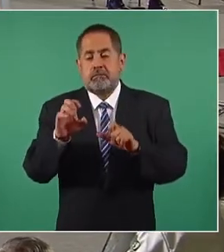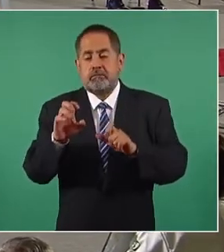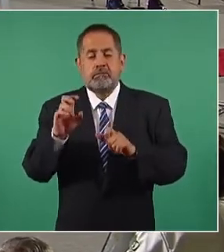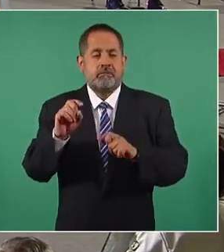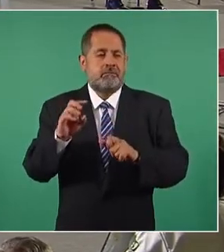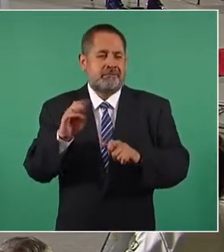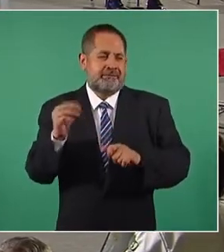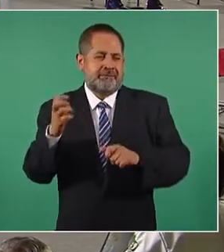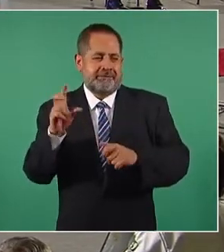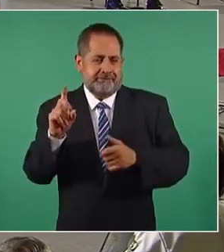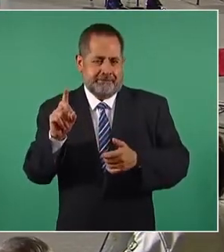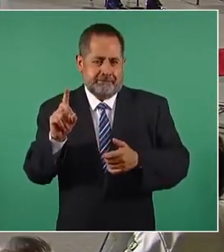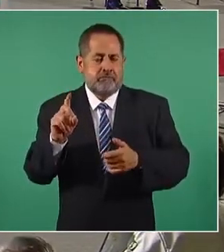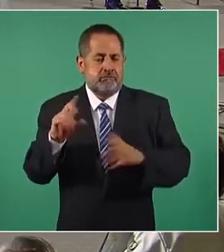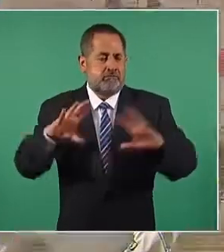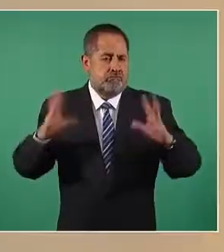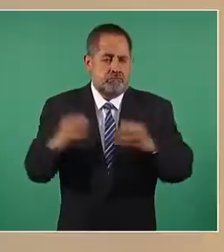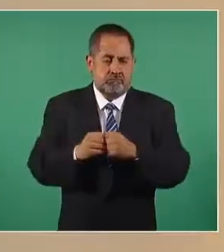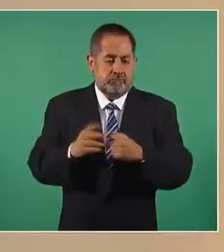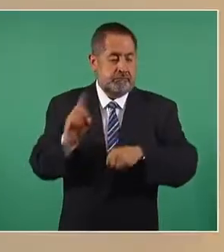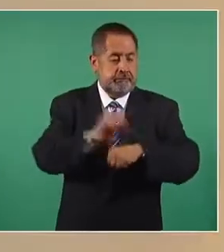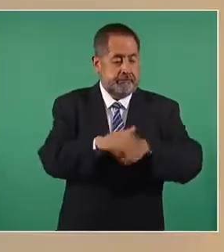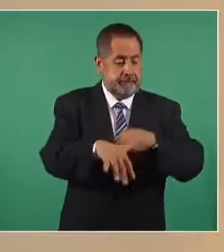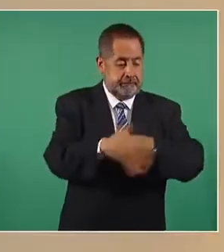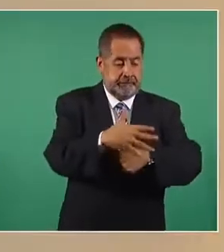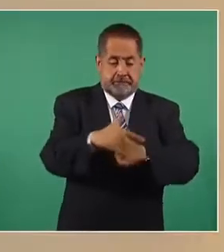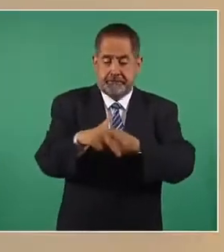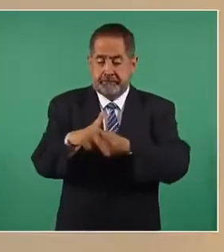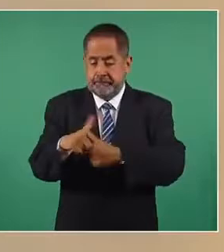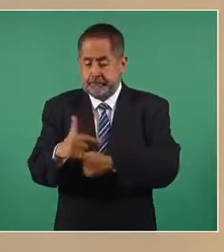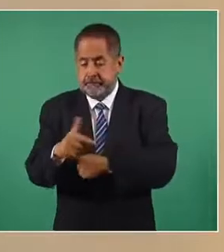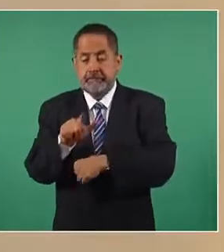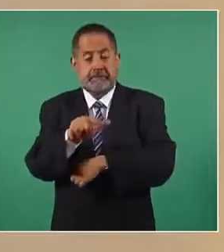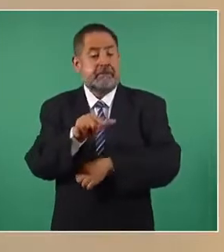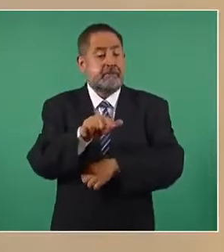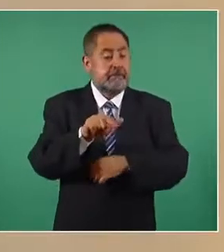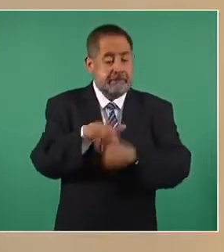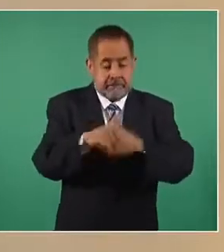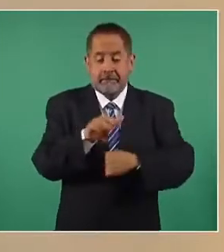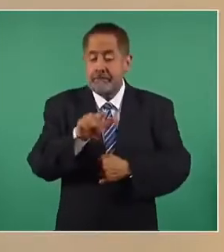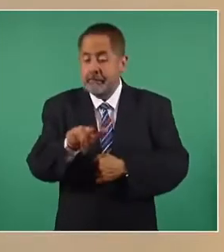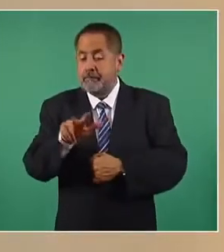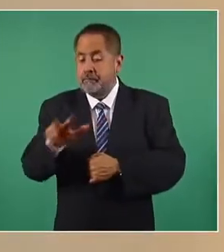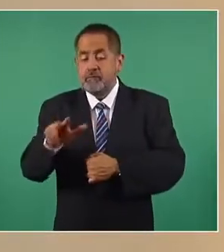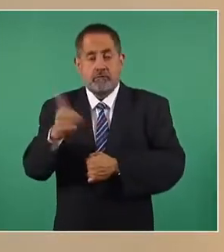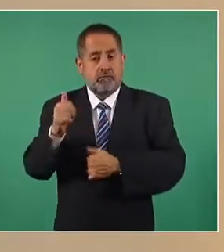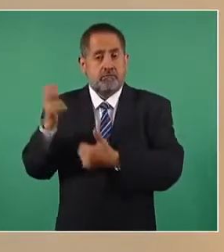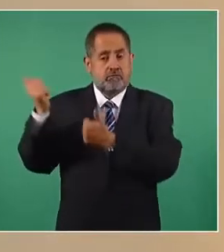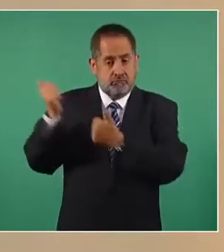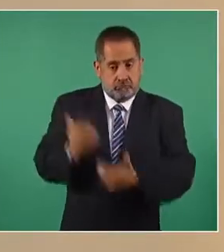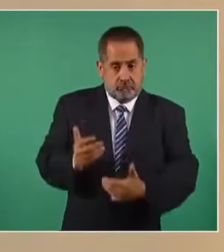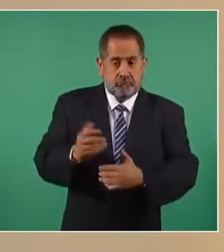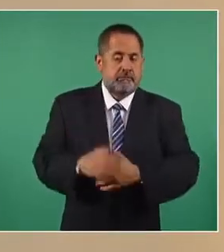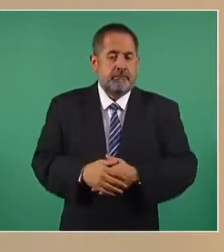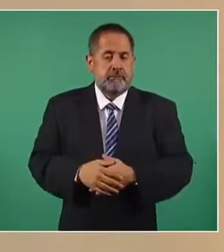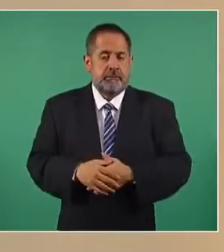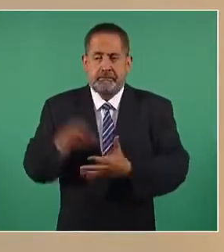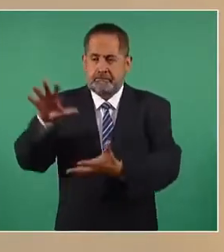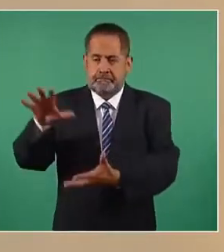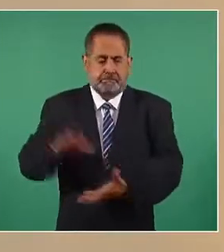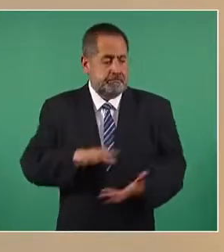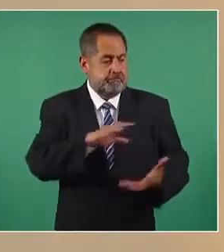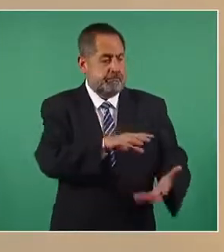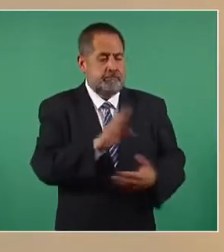2.720.930 durante los días 15, 17 y 18 de agosto. Estas vacunas fueron notificadas en INCAN y